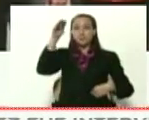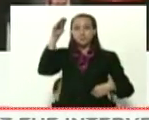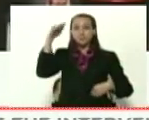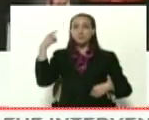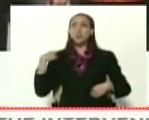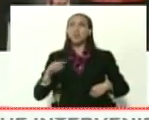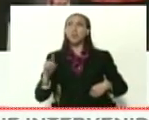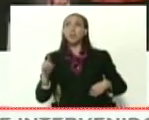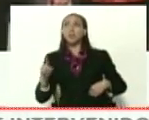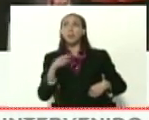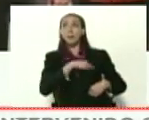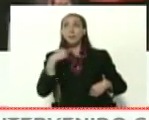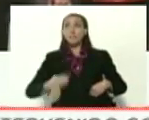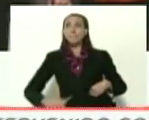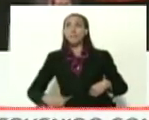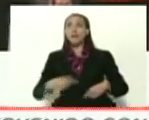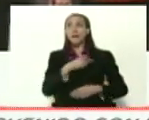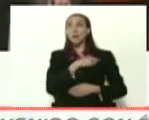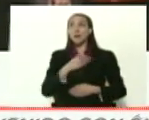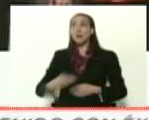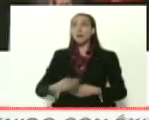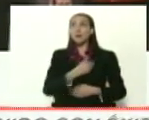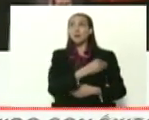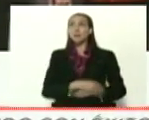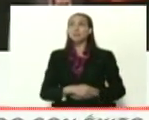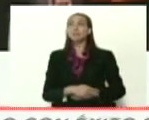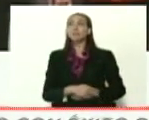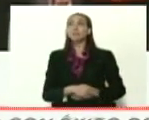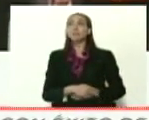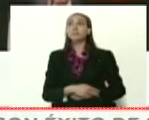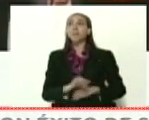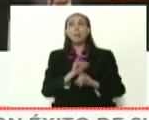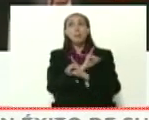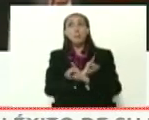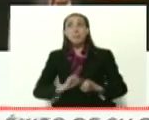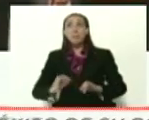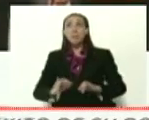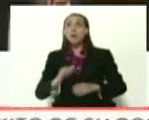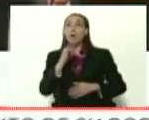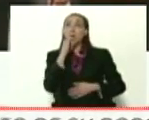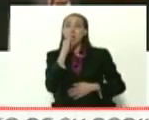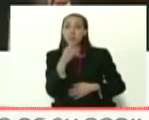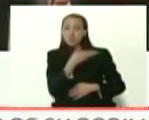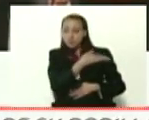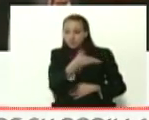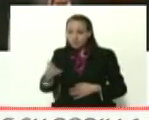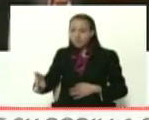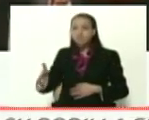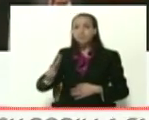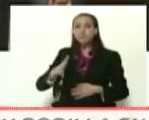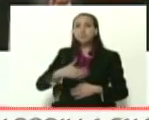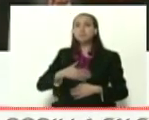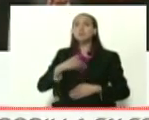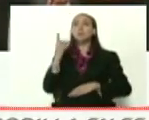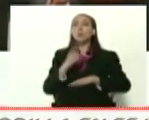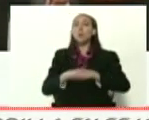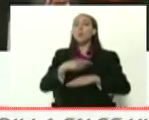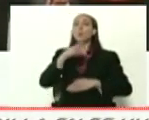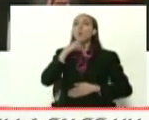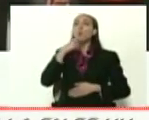el presidente Xi. Para terminar, quiero afirmar que en momentos